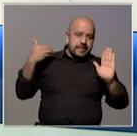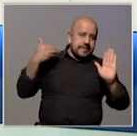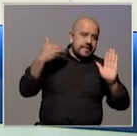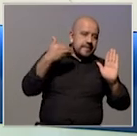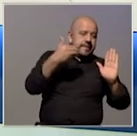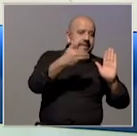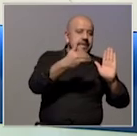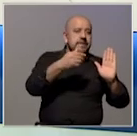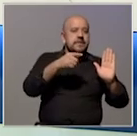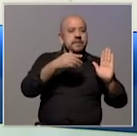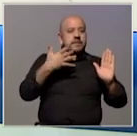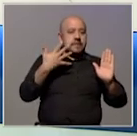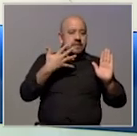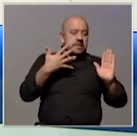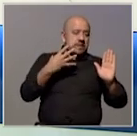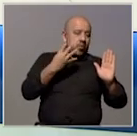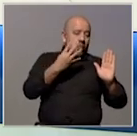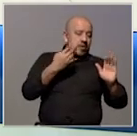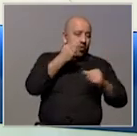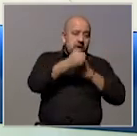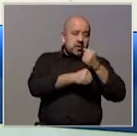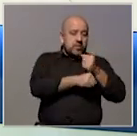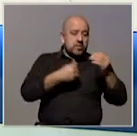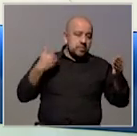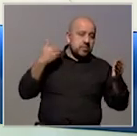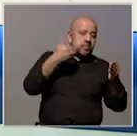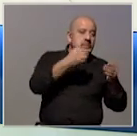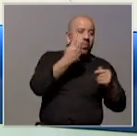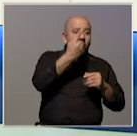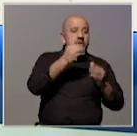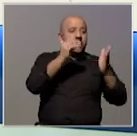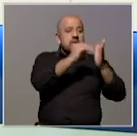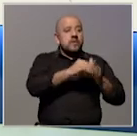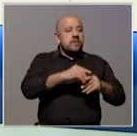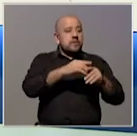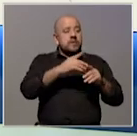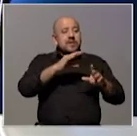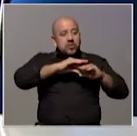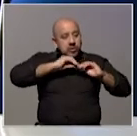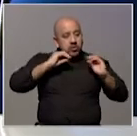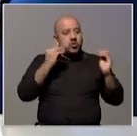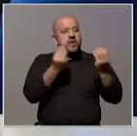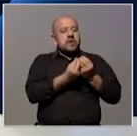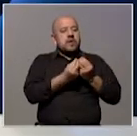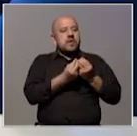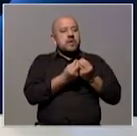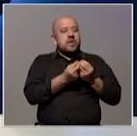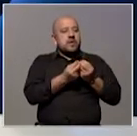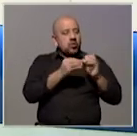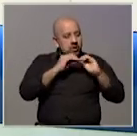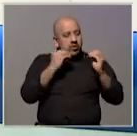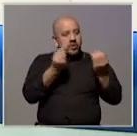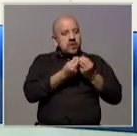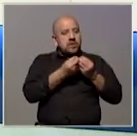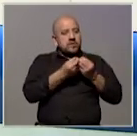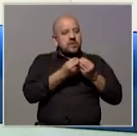del ejercicio de esta junta departamental ya más de cuatro años sólo una vez se sesionó con la totalidad de los representantes presentes